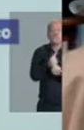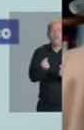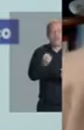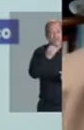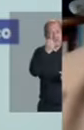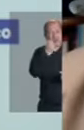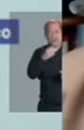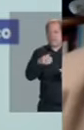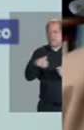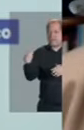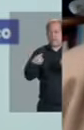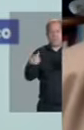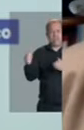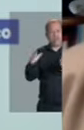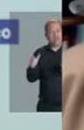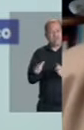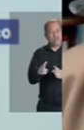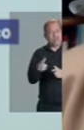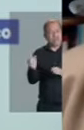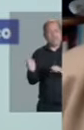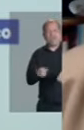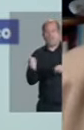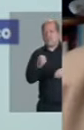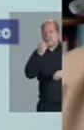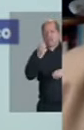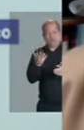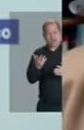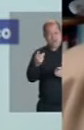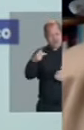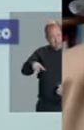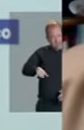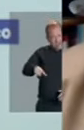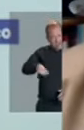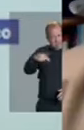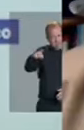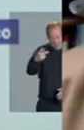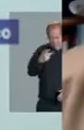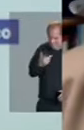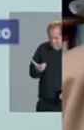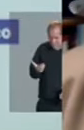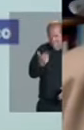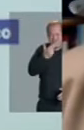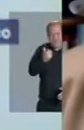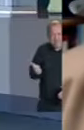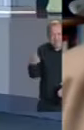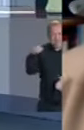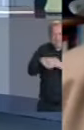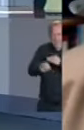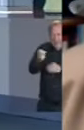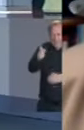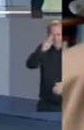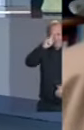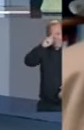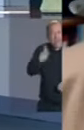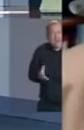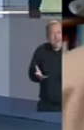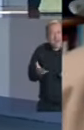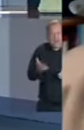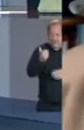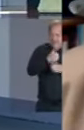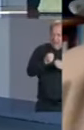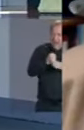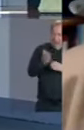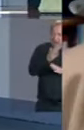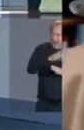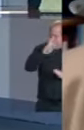por Gálvez y en tercer lugar Máynez. Y pues sí, se esperaría que después de este segundo debate, y eso también señalaban analistas